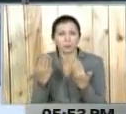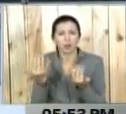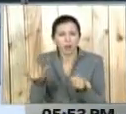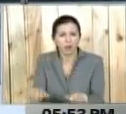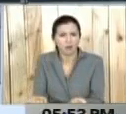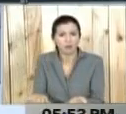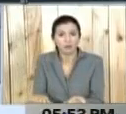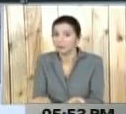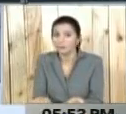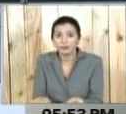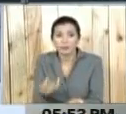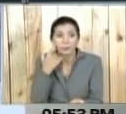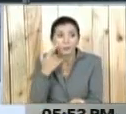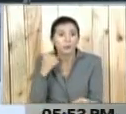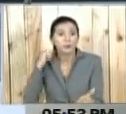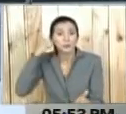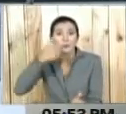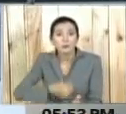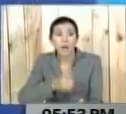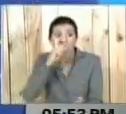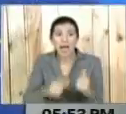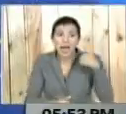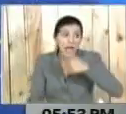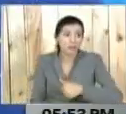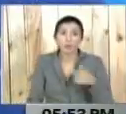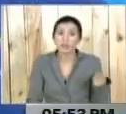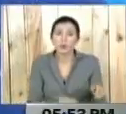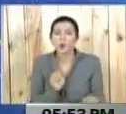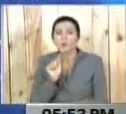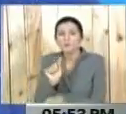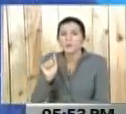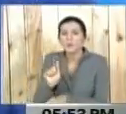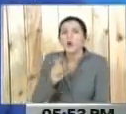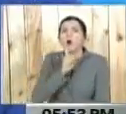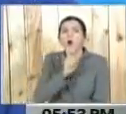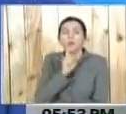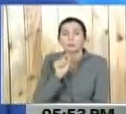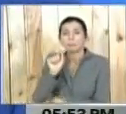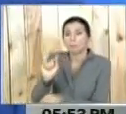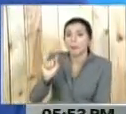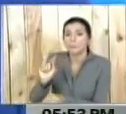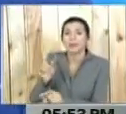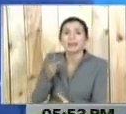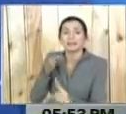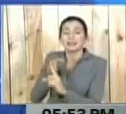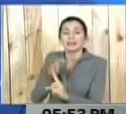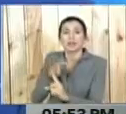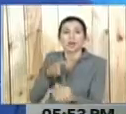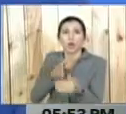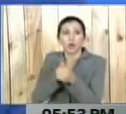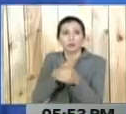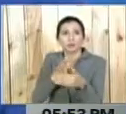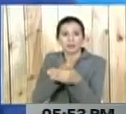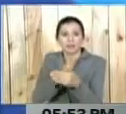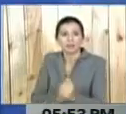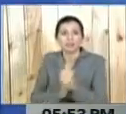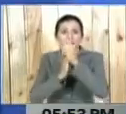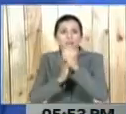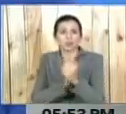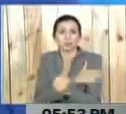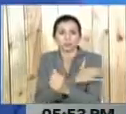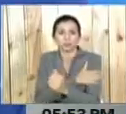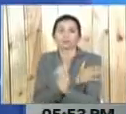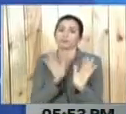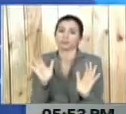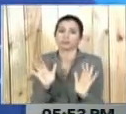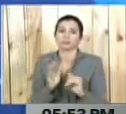es la semilla del odio que se ha venido sembrando los últimos años en el país. Es decir, cuando vemos ataques hacia dirigentes de la oposición, porque en cierta medida hay que reconocer la valentía